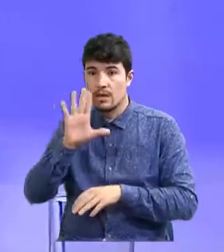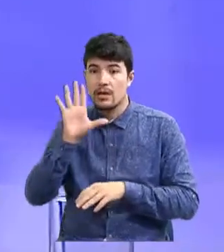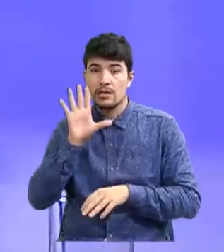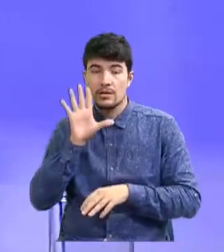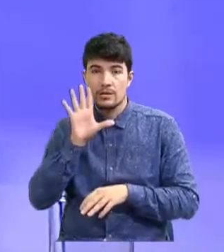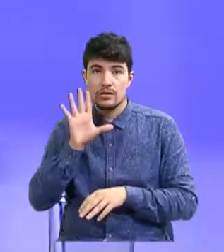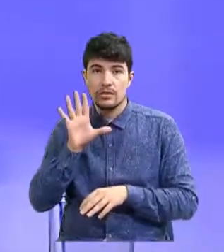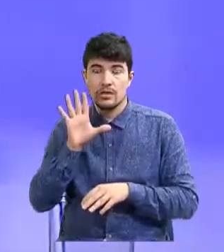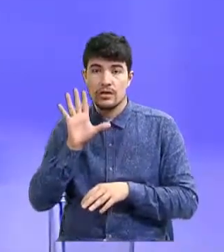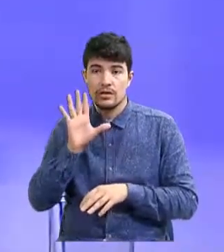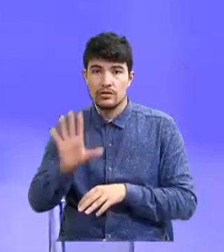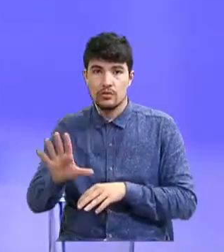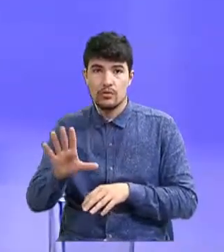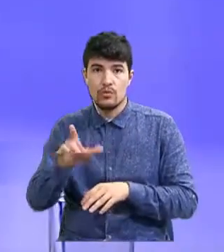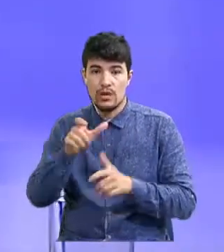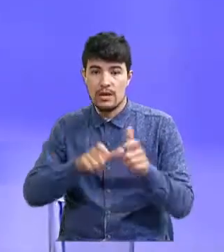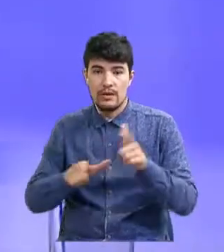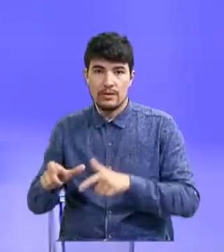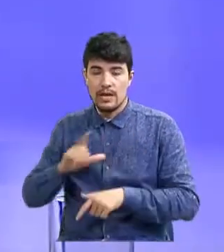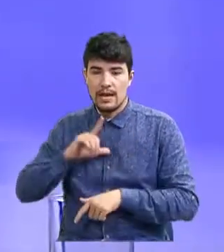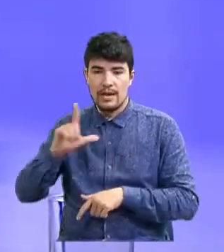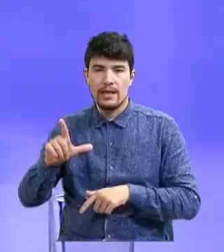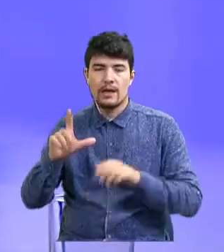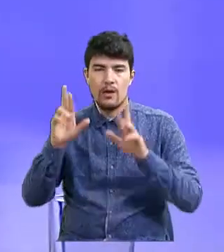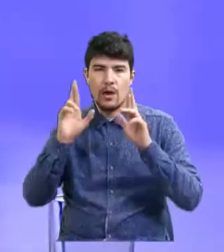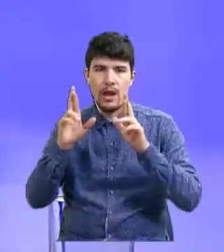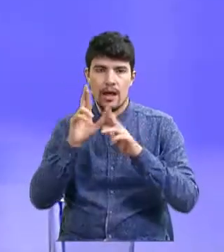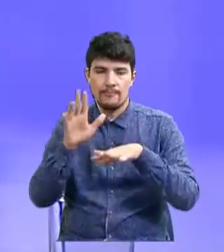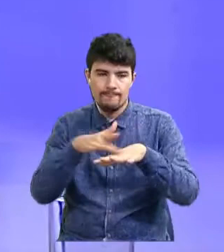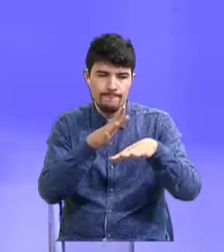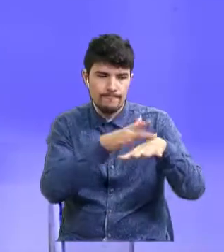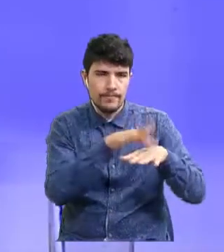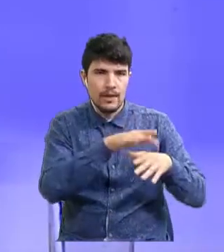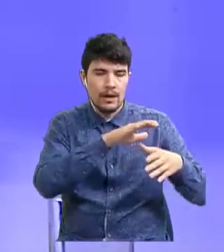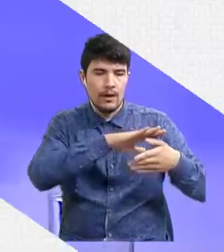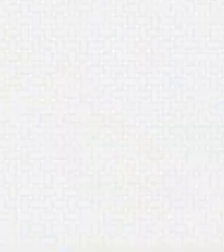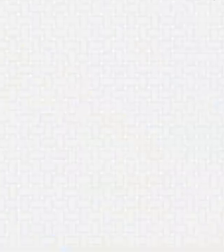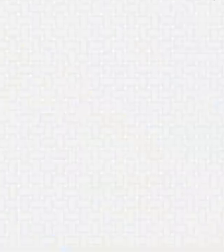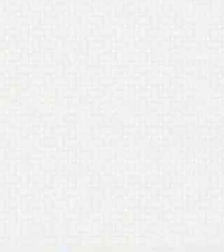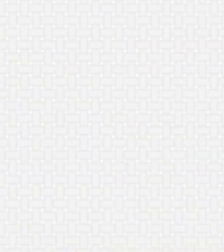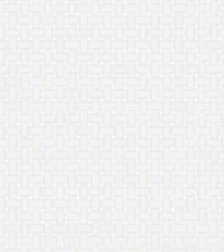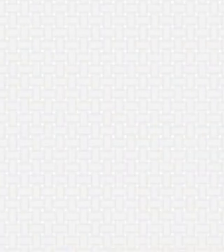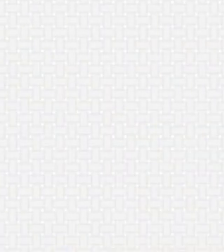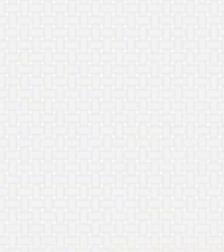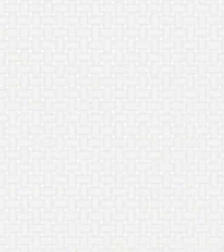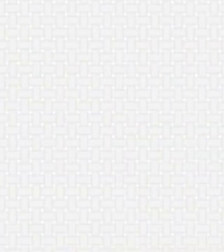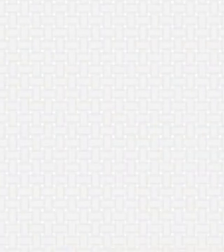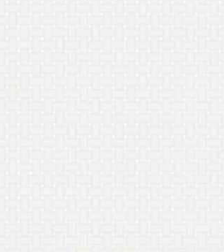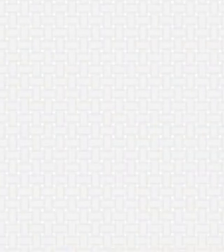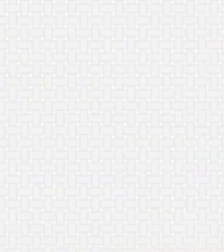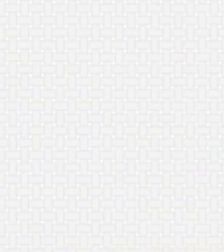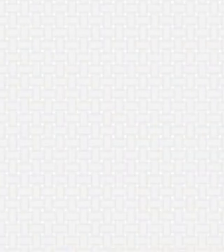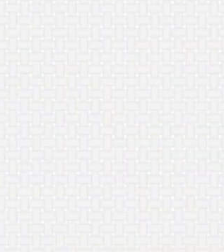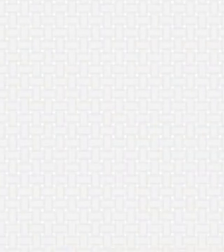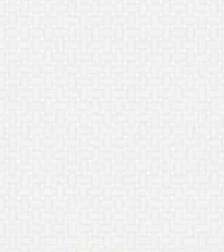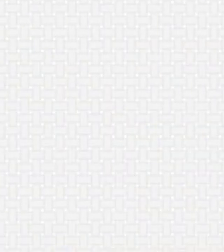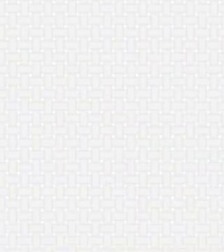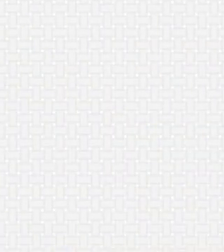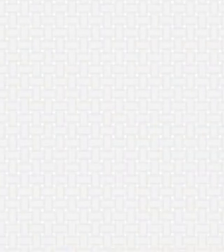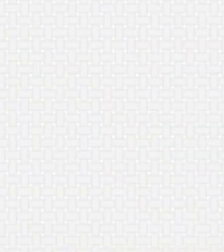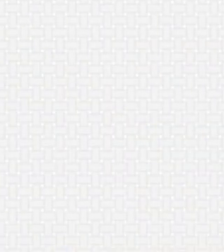sus emisarios, logren convencer al pueblo en general para que apoyen esa medida. Canaltro.com